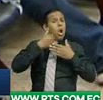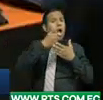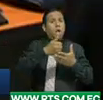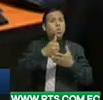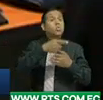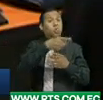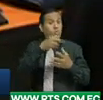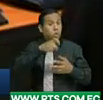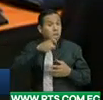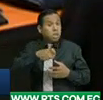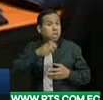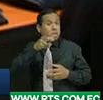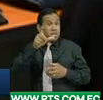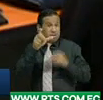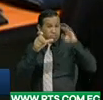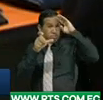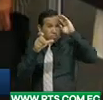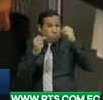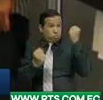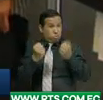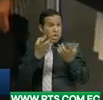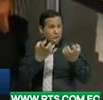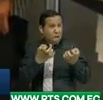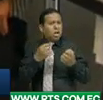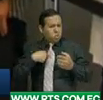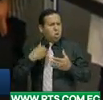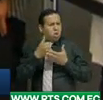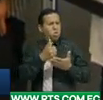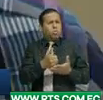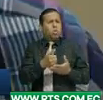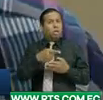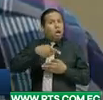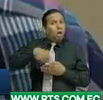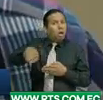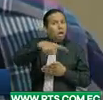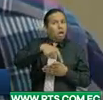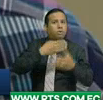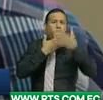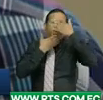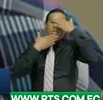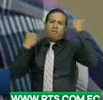terminan en estafas. Se lo contamos en breve.